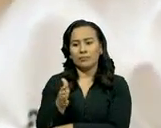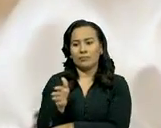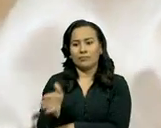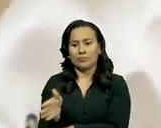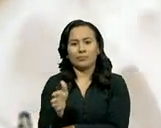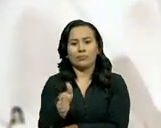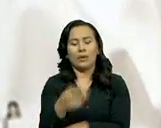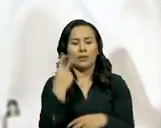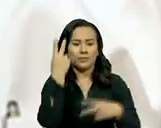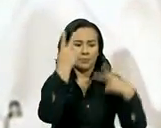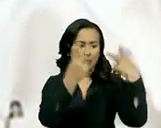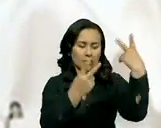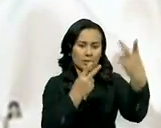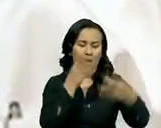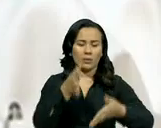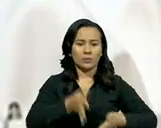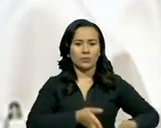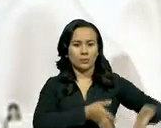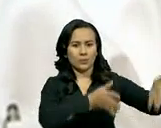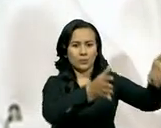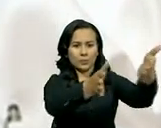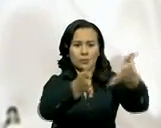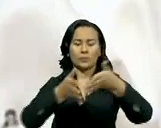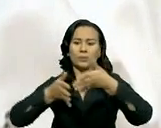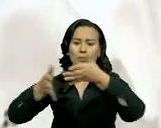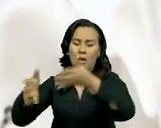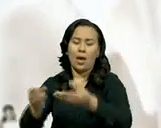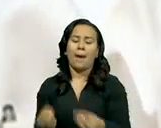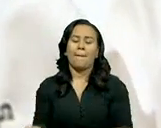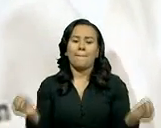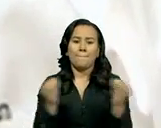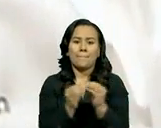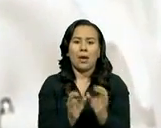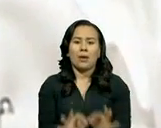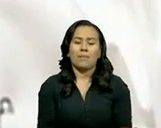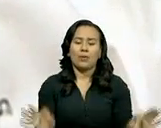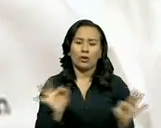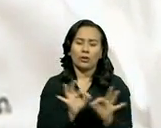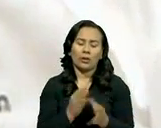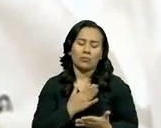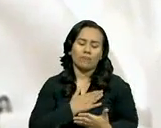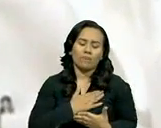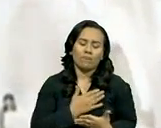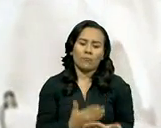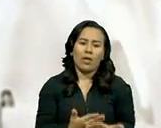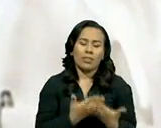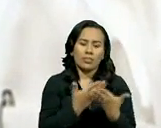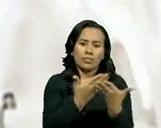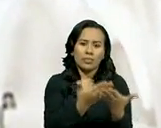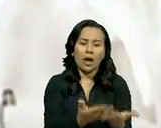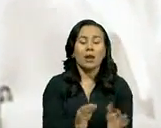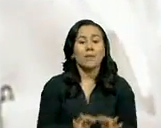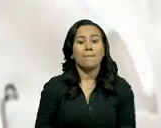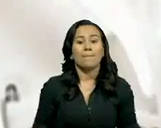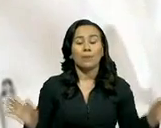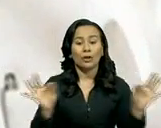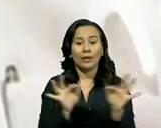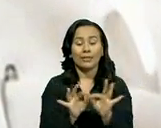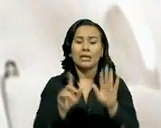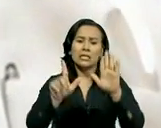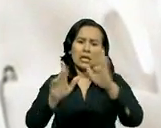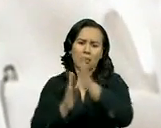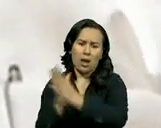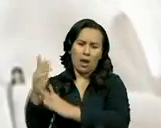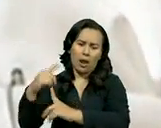ese recorrido. Y, de hecho, lo importante en una devoción como esta, tanto en las 7 iglesias, como